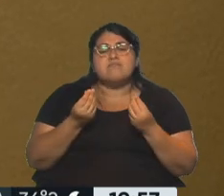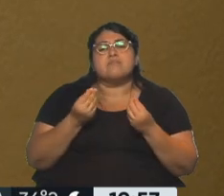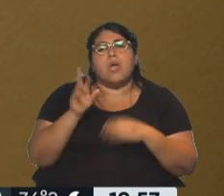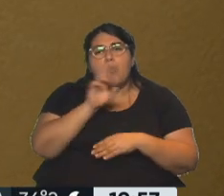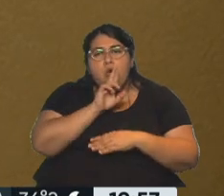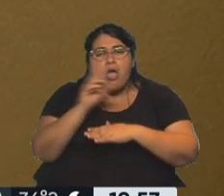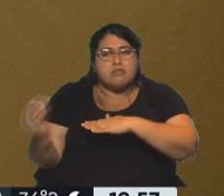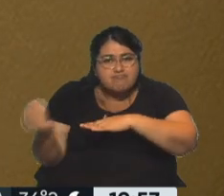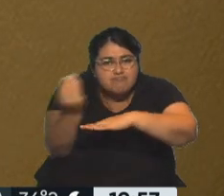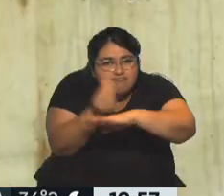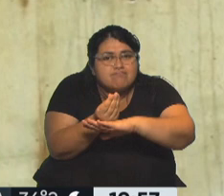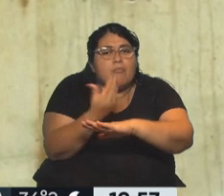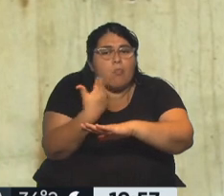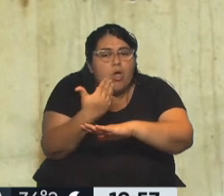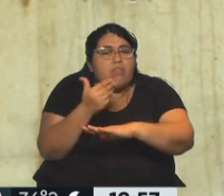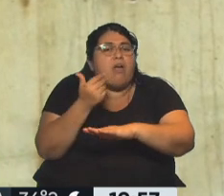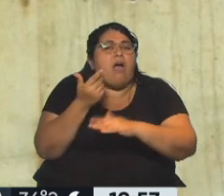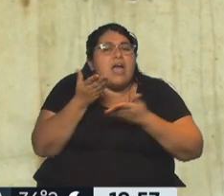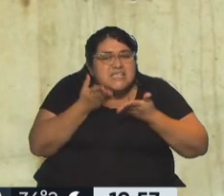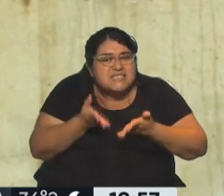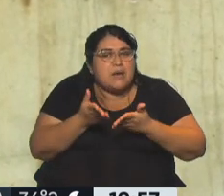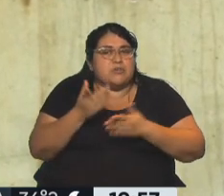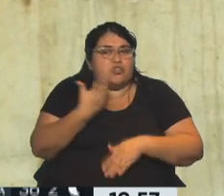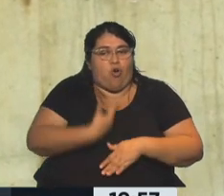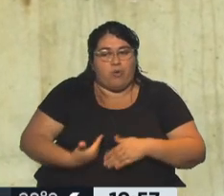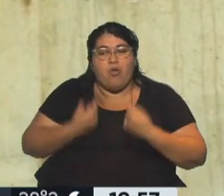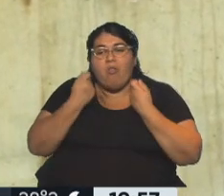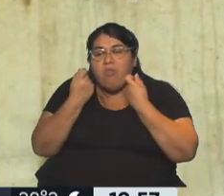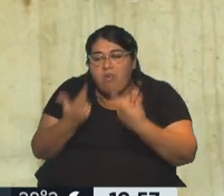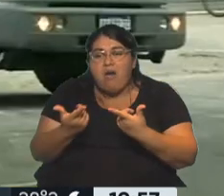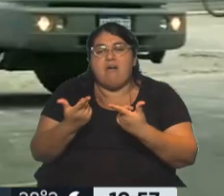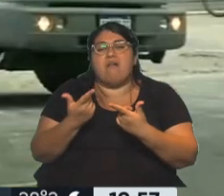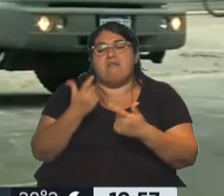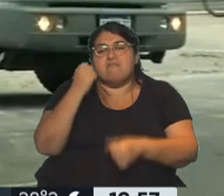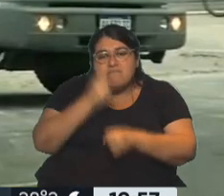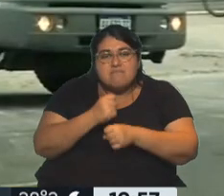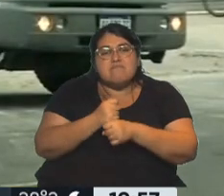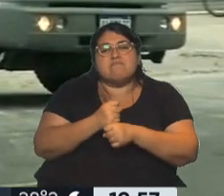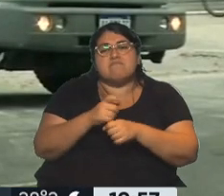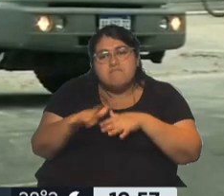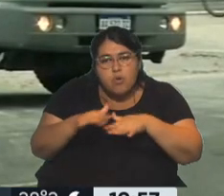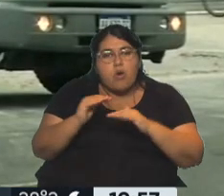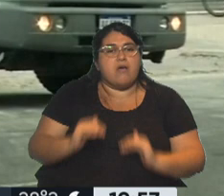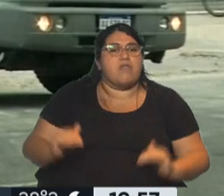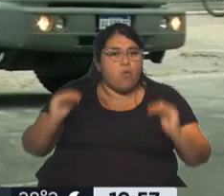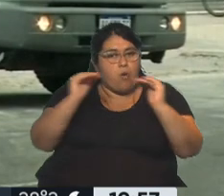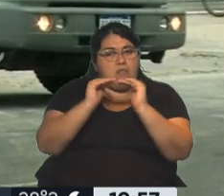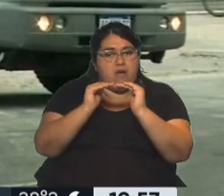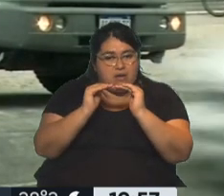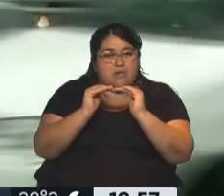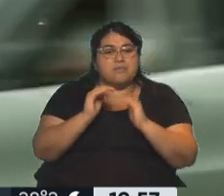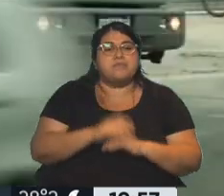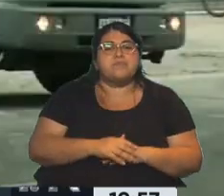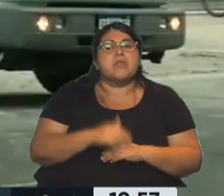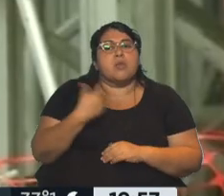a las mujeres para que puedan acceder a servicios desde el estado para absorber estas tareas de cuidado de más equitativa y así poder